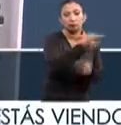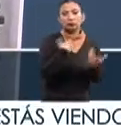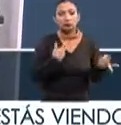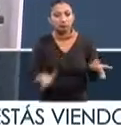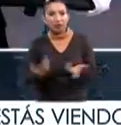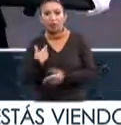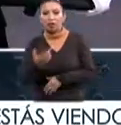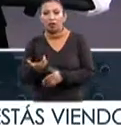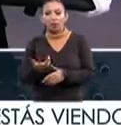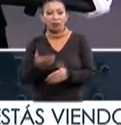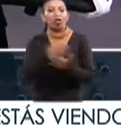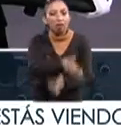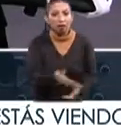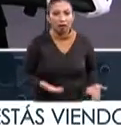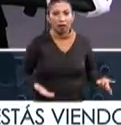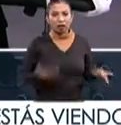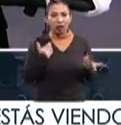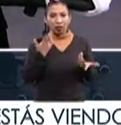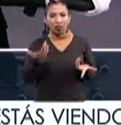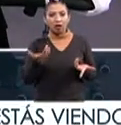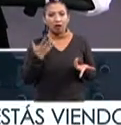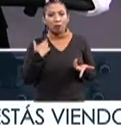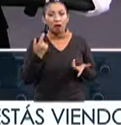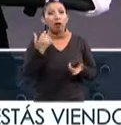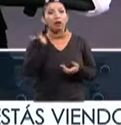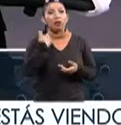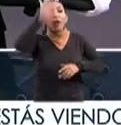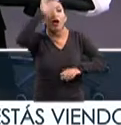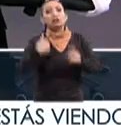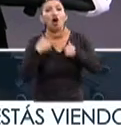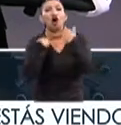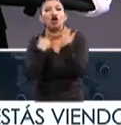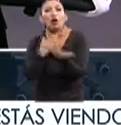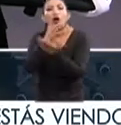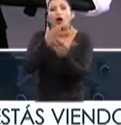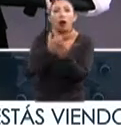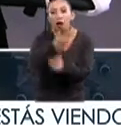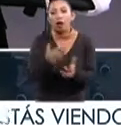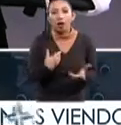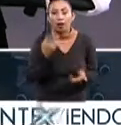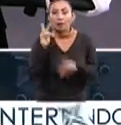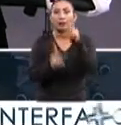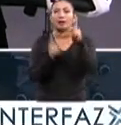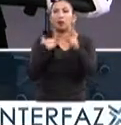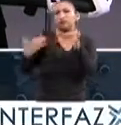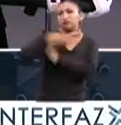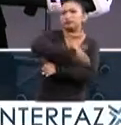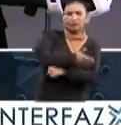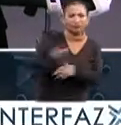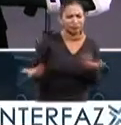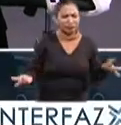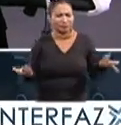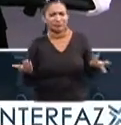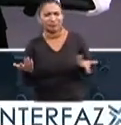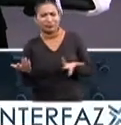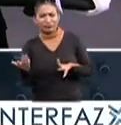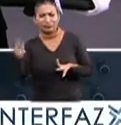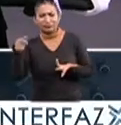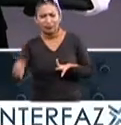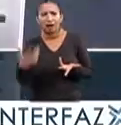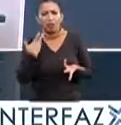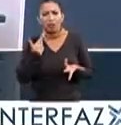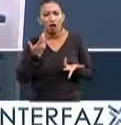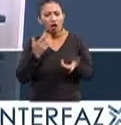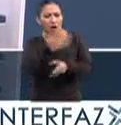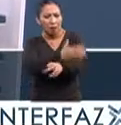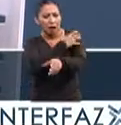es impulsivo, ¿no? No puede esperar el turno, interviene en las conversaciones, impulsivo